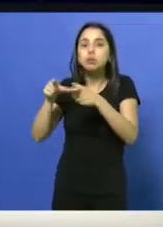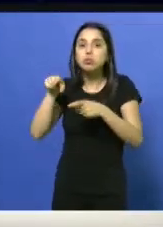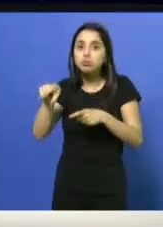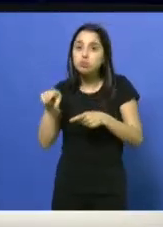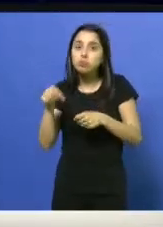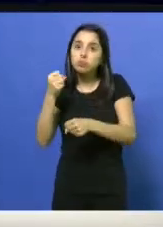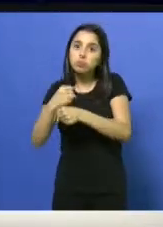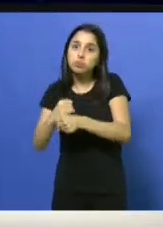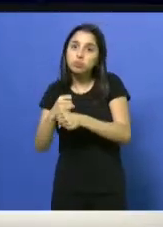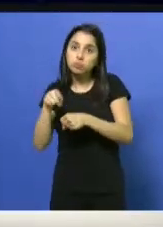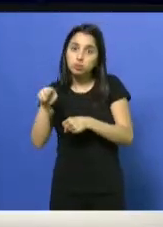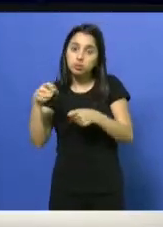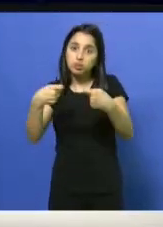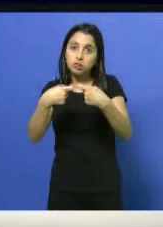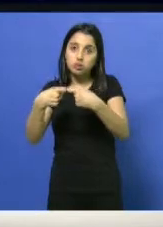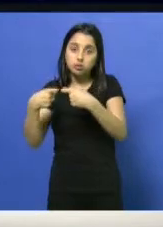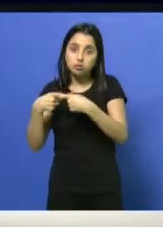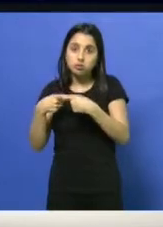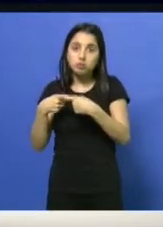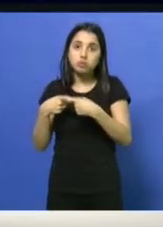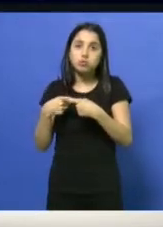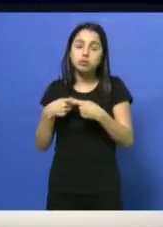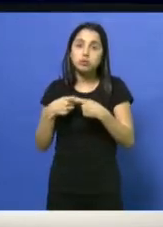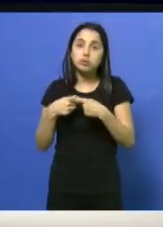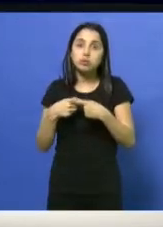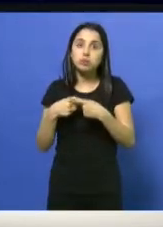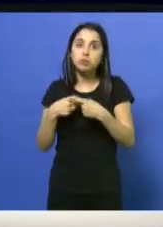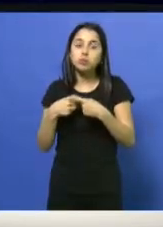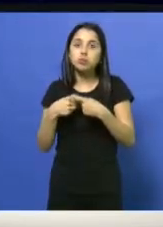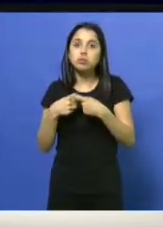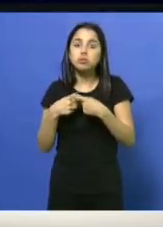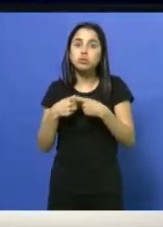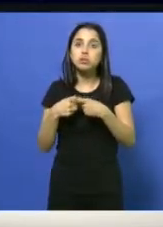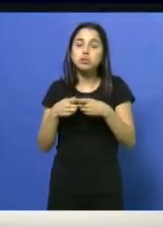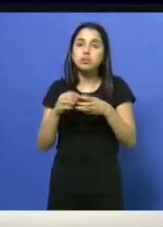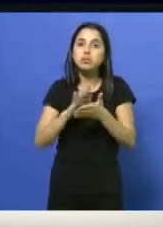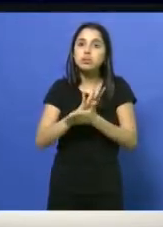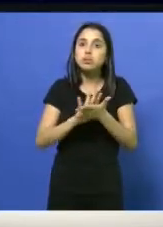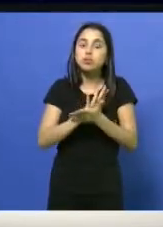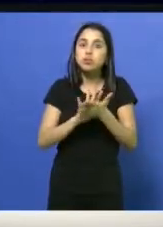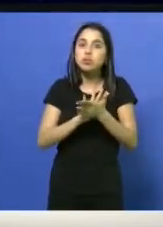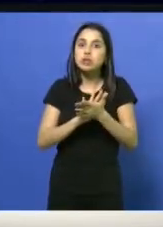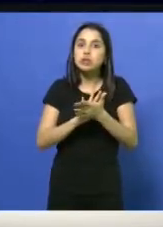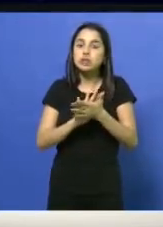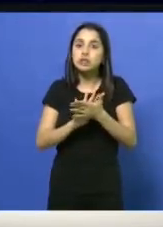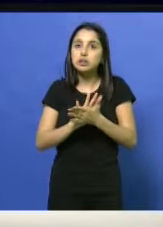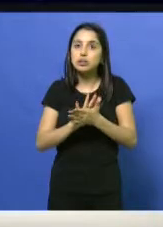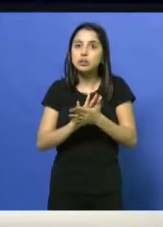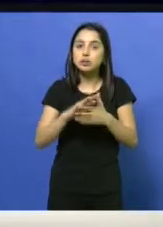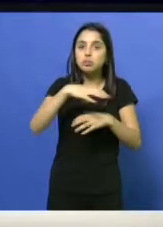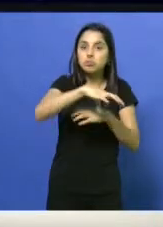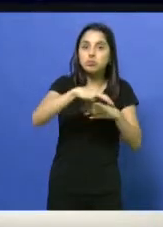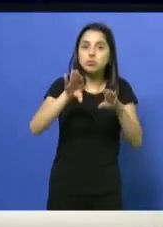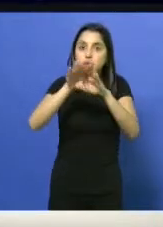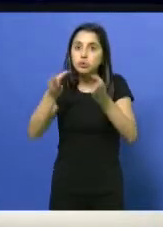los trabajadores de la salud y lo complejo de cada uno de los espacios. Son espacios privados. Hay